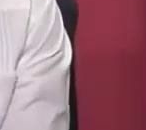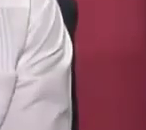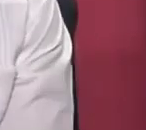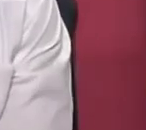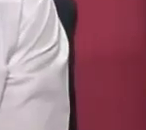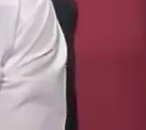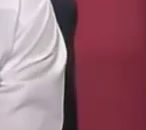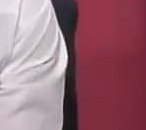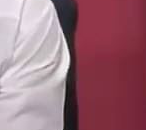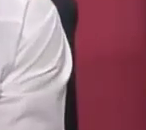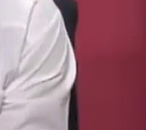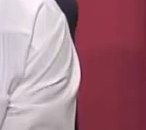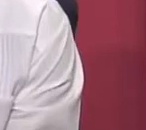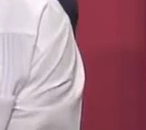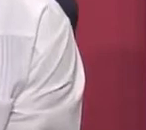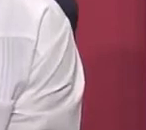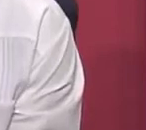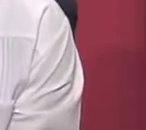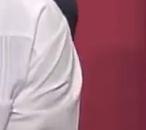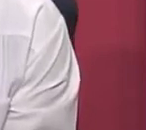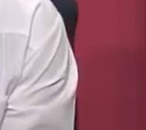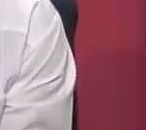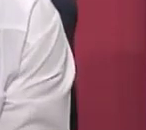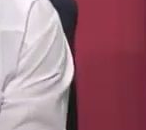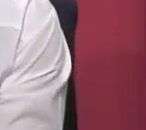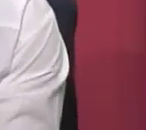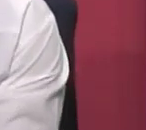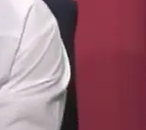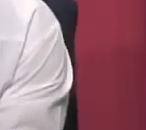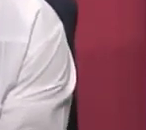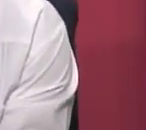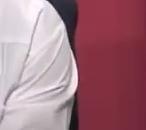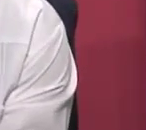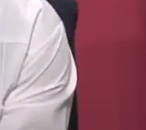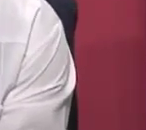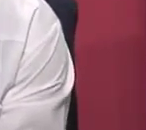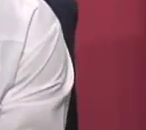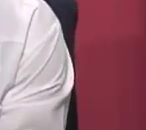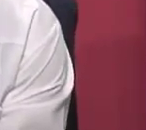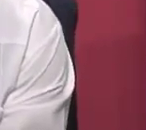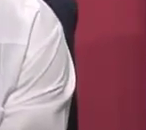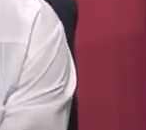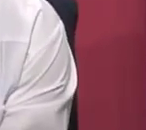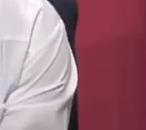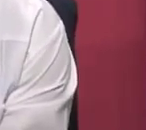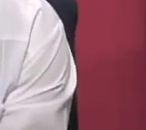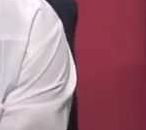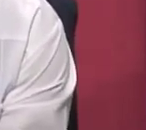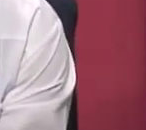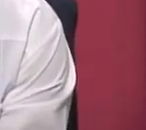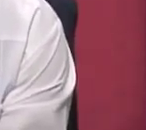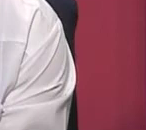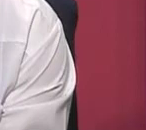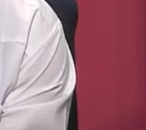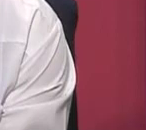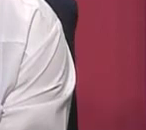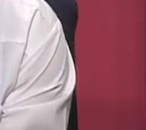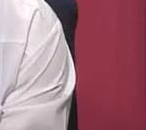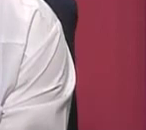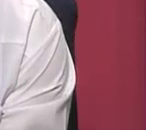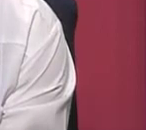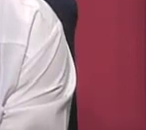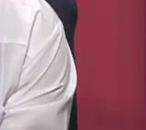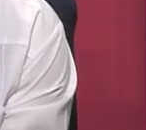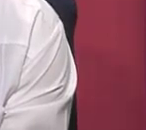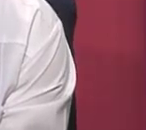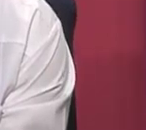Bien, continuamos con esta historia poderosa. Qué belleza de enseñanza. Versículos 23 y